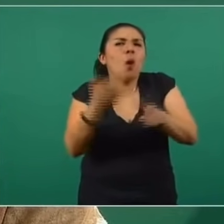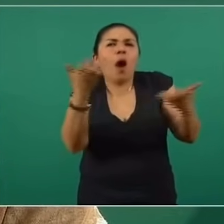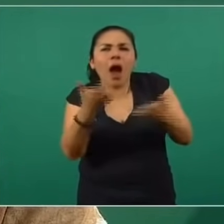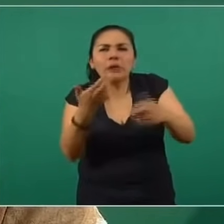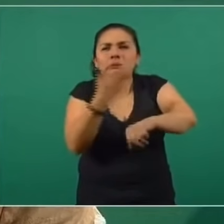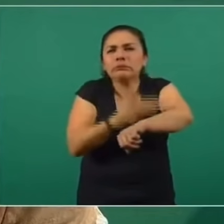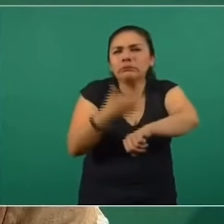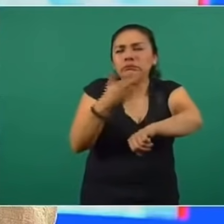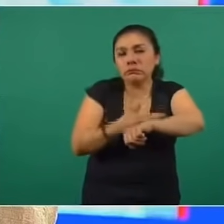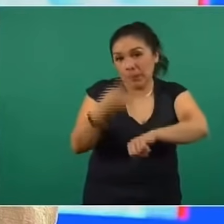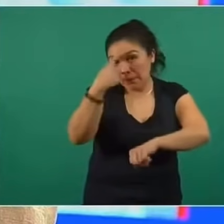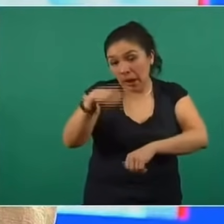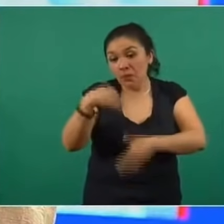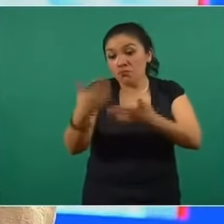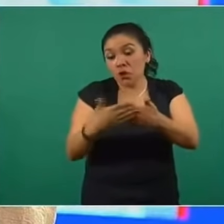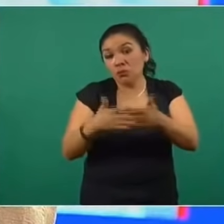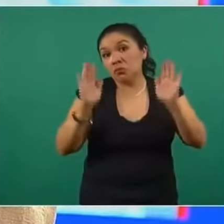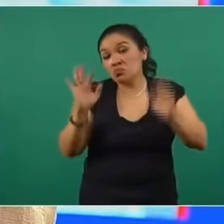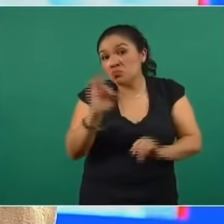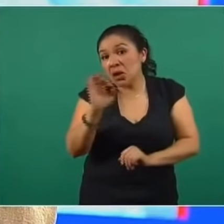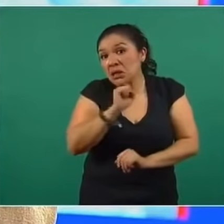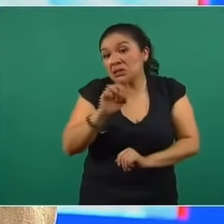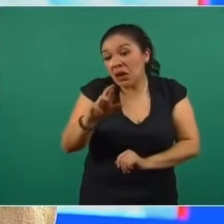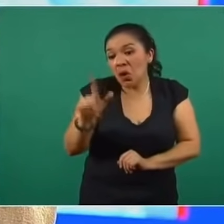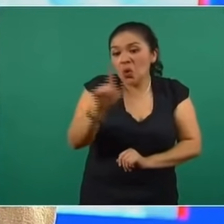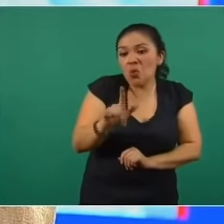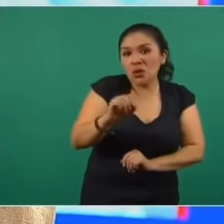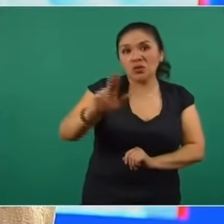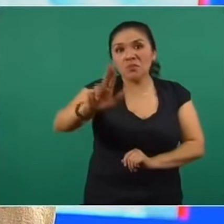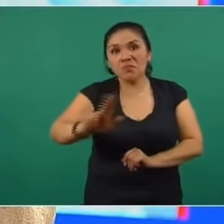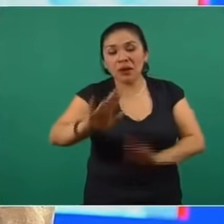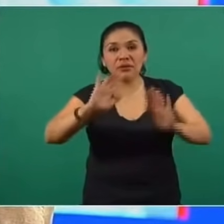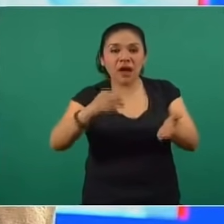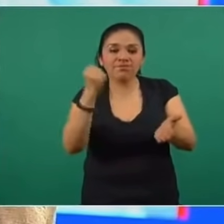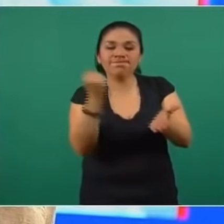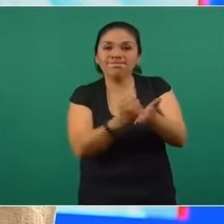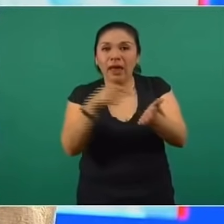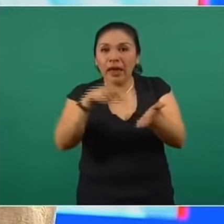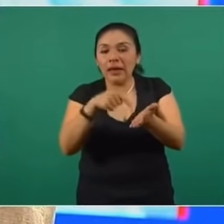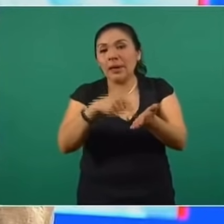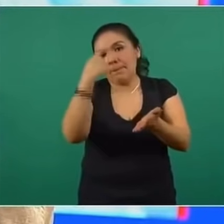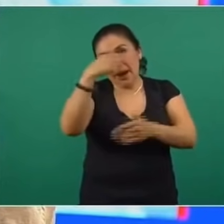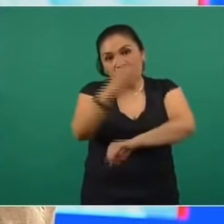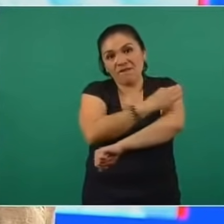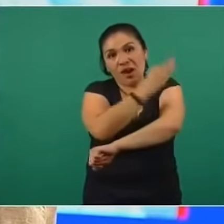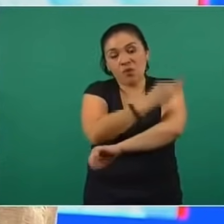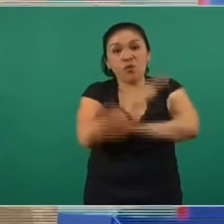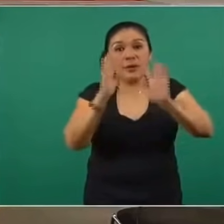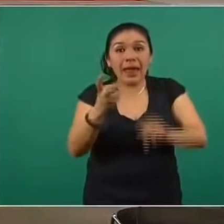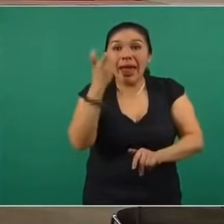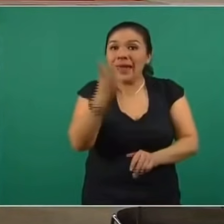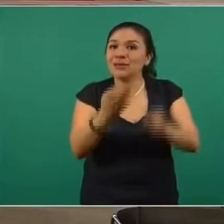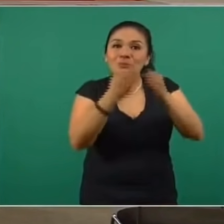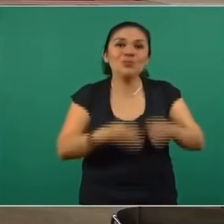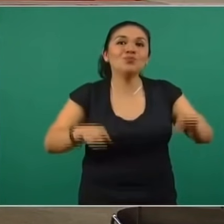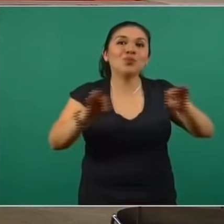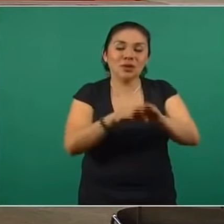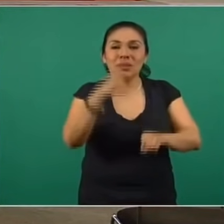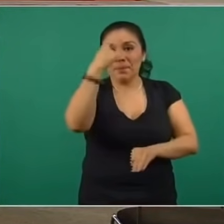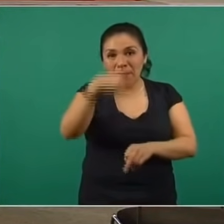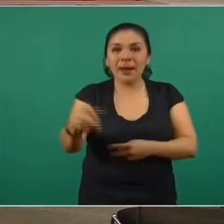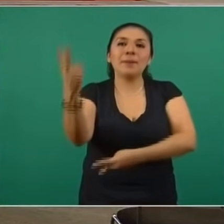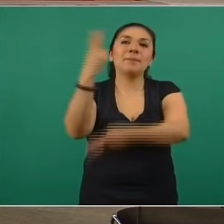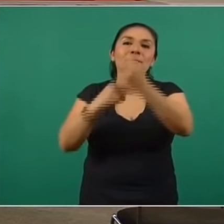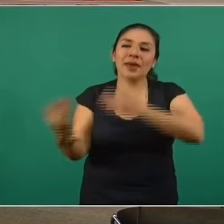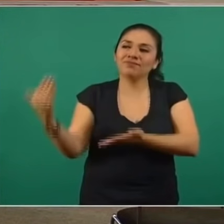estará liberando la vacuna posiblemente el propio lunes o el martes, y es parte de la misión, quizá el elemento fundamental de la misión a